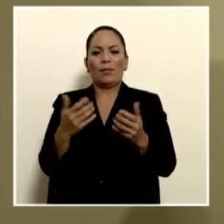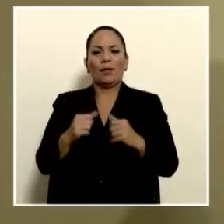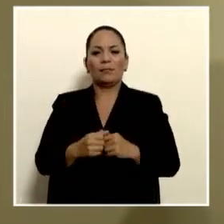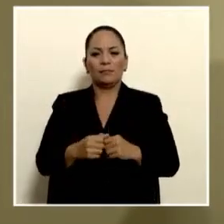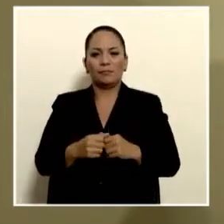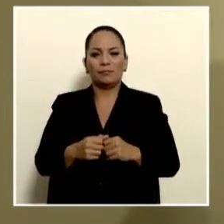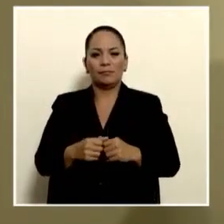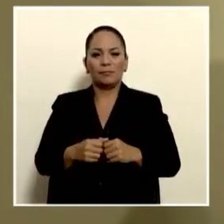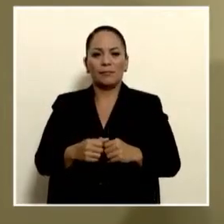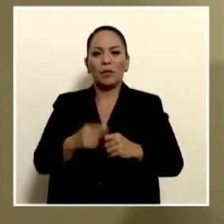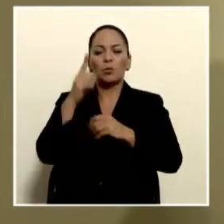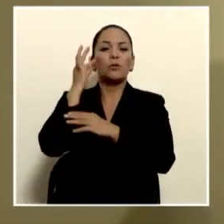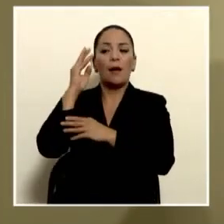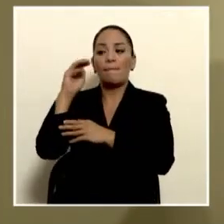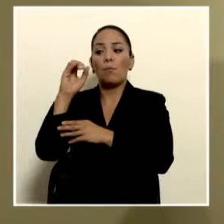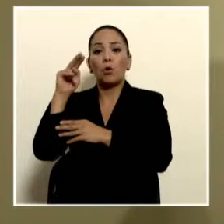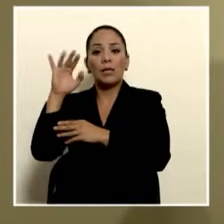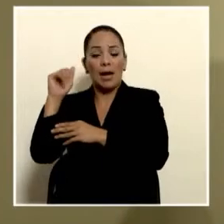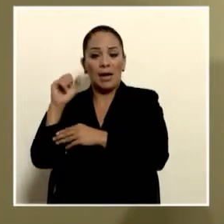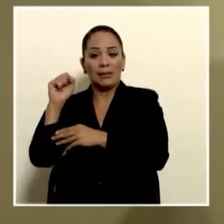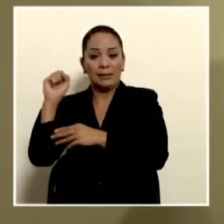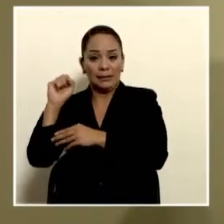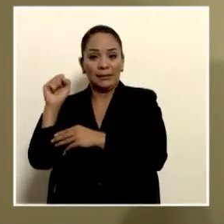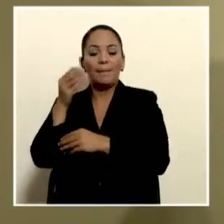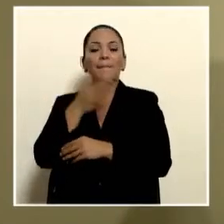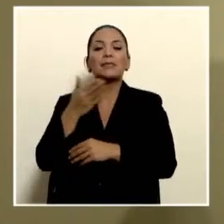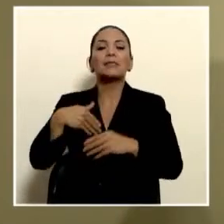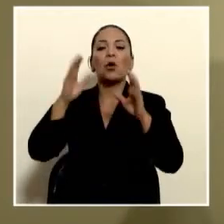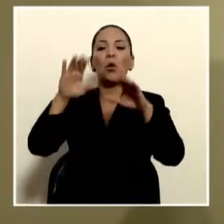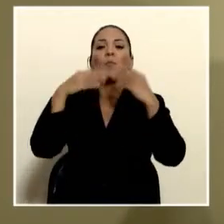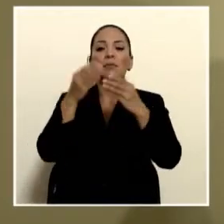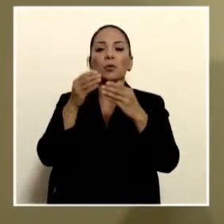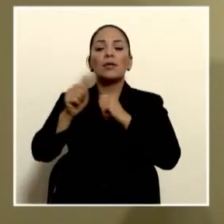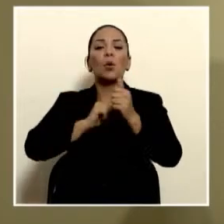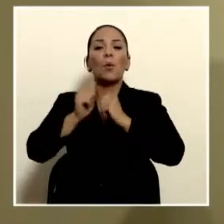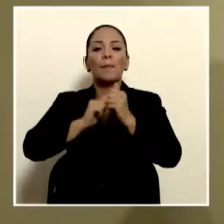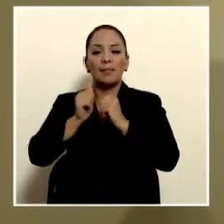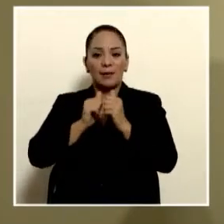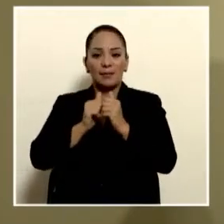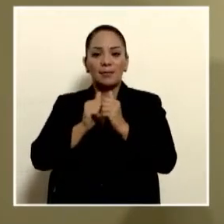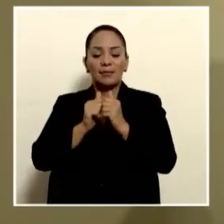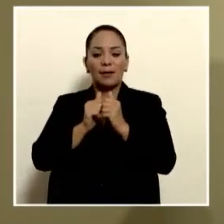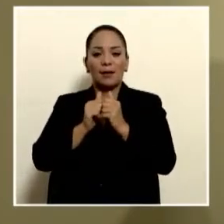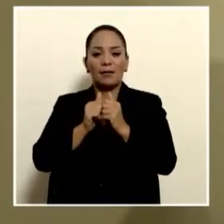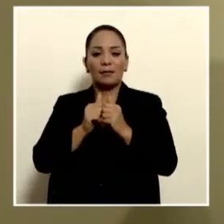Hubo una señora que se llama doña Mónica Segnini, la presidenta de la Comisión de Competencia de